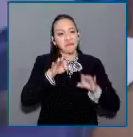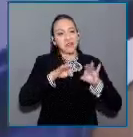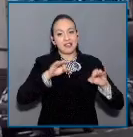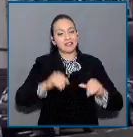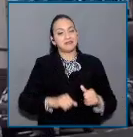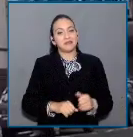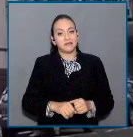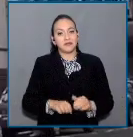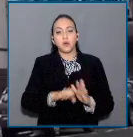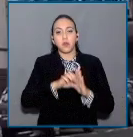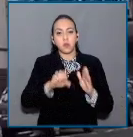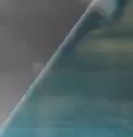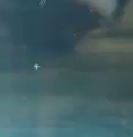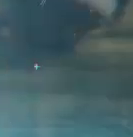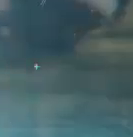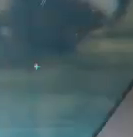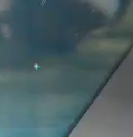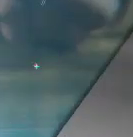de la magistratura.